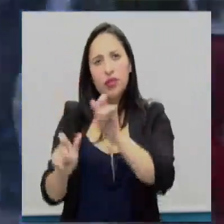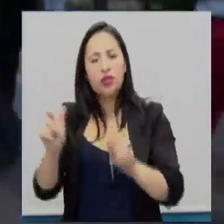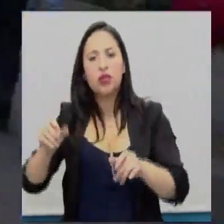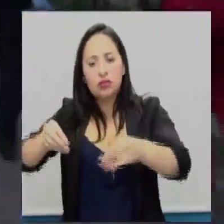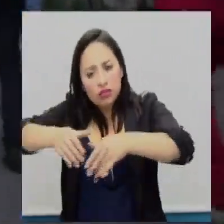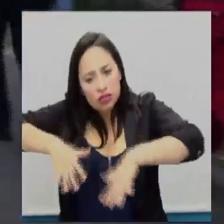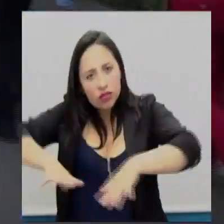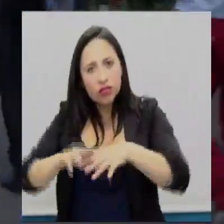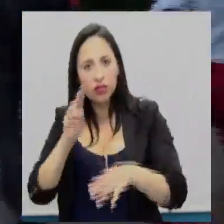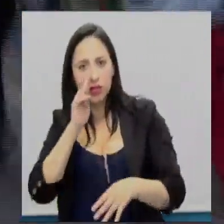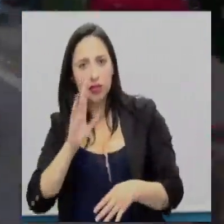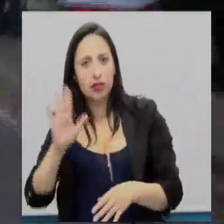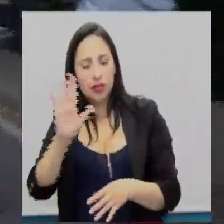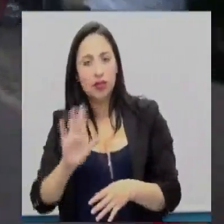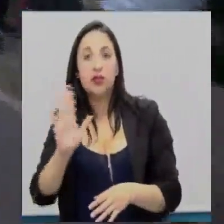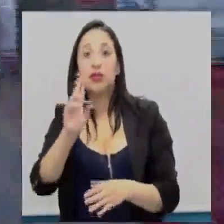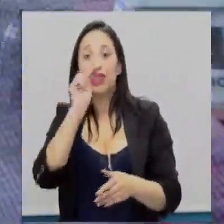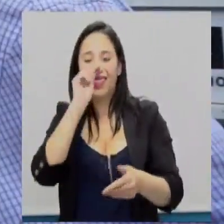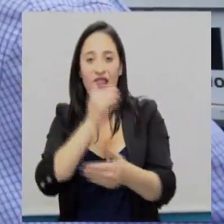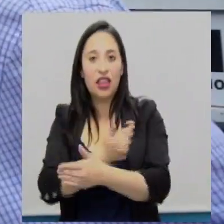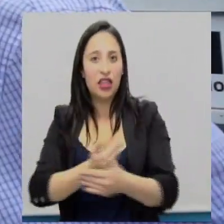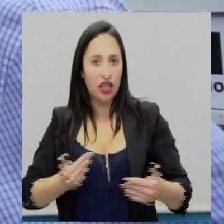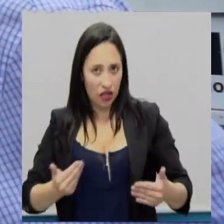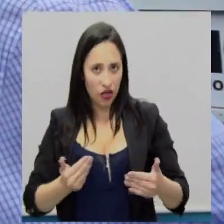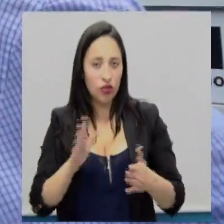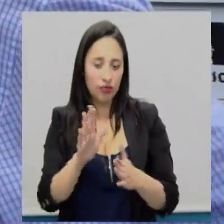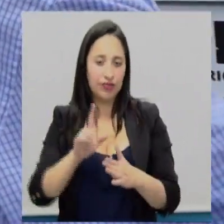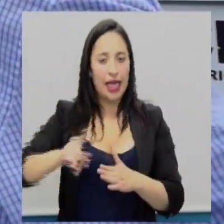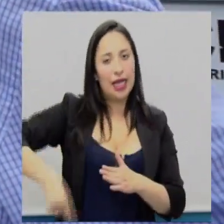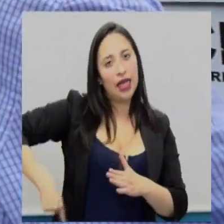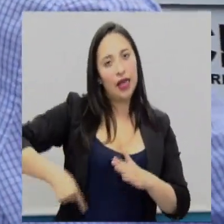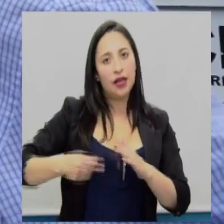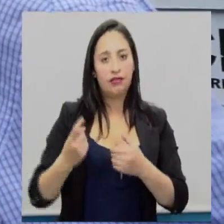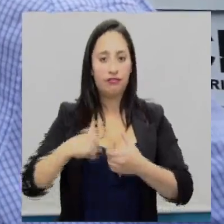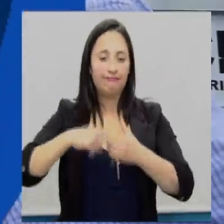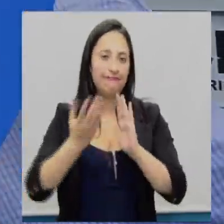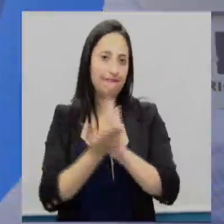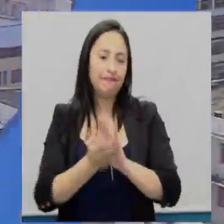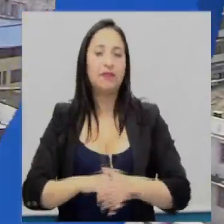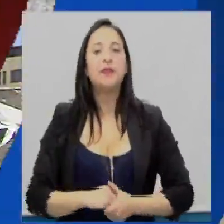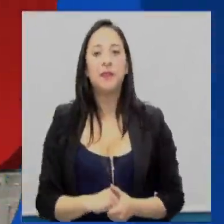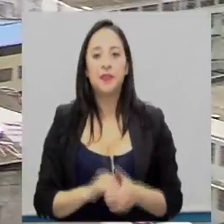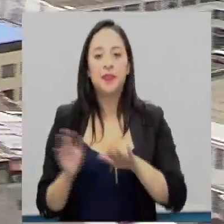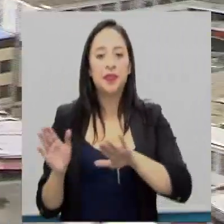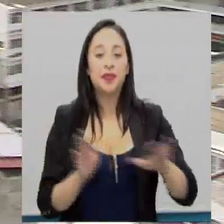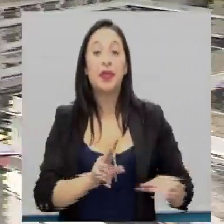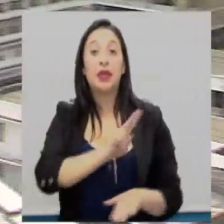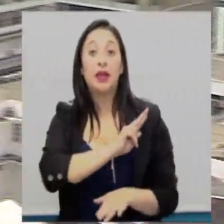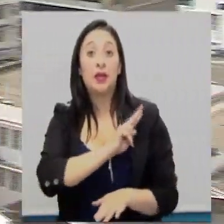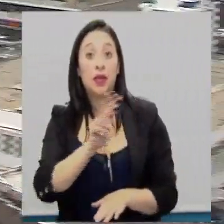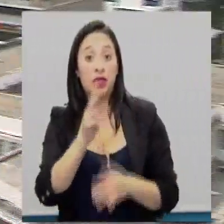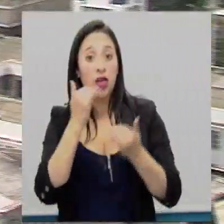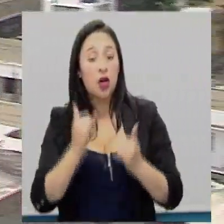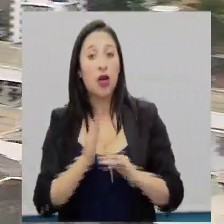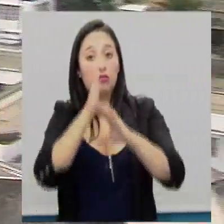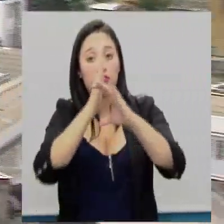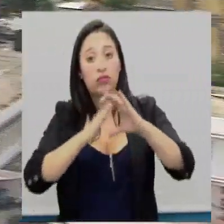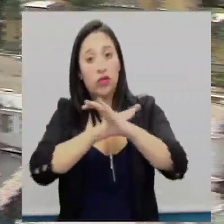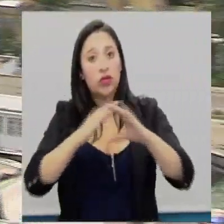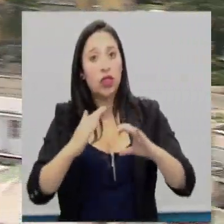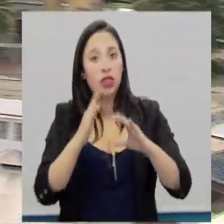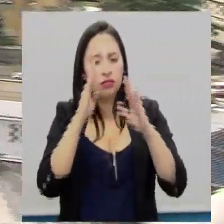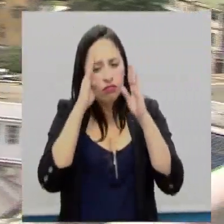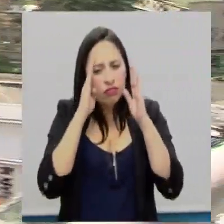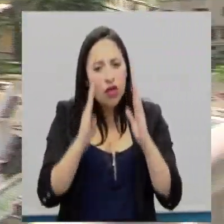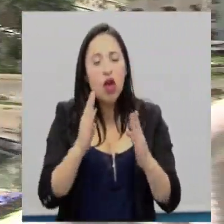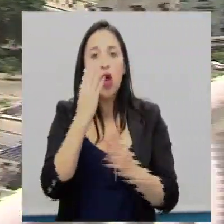población expatriada en el territorio nacional, especialmente los niños en edad escolar. En el Valle del Cauca, la Contraloría